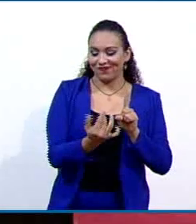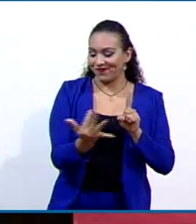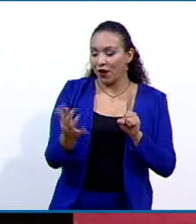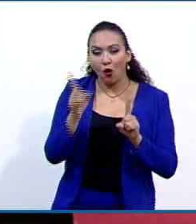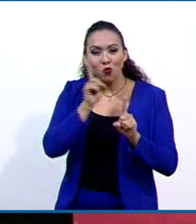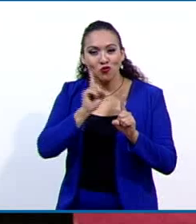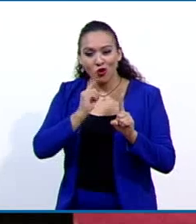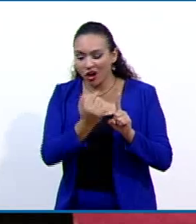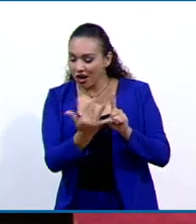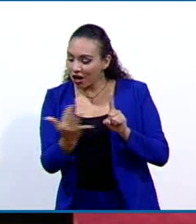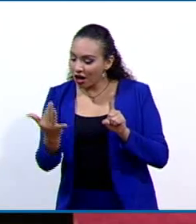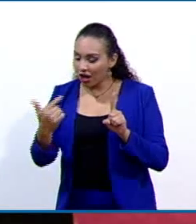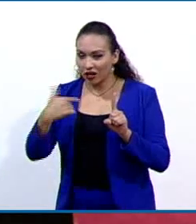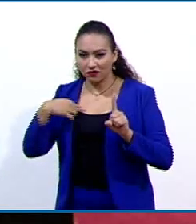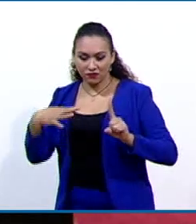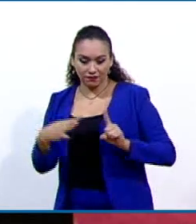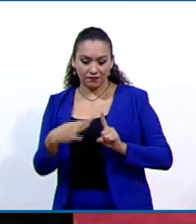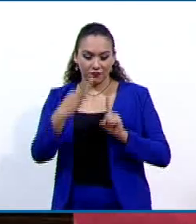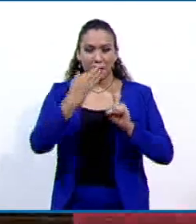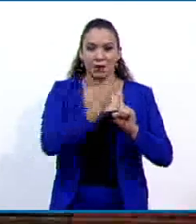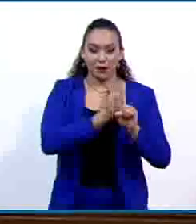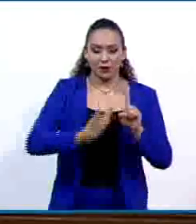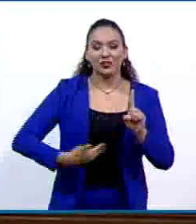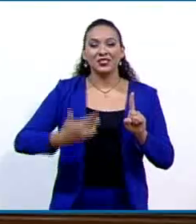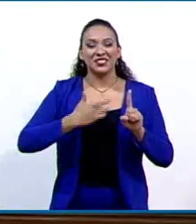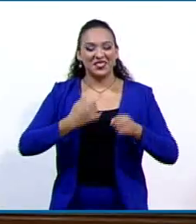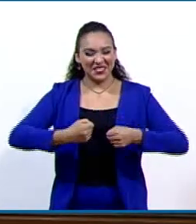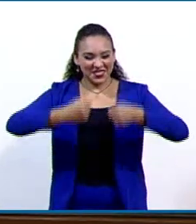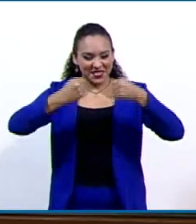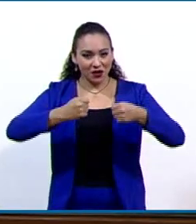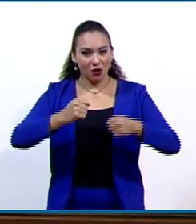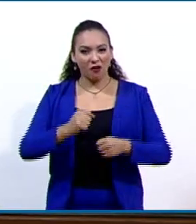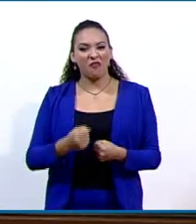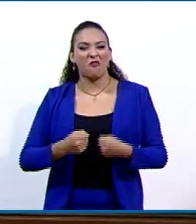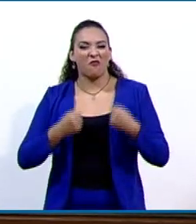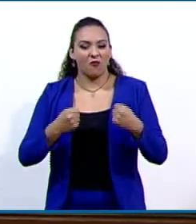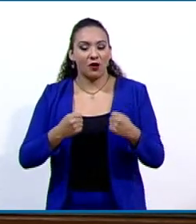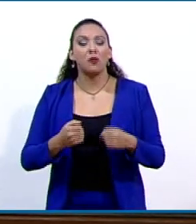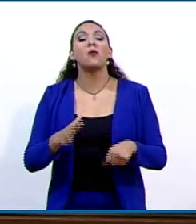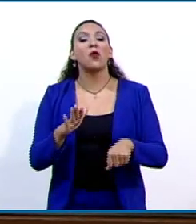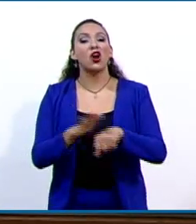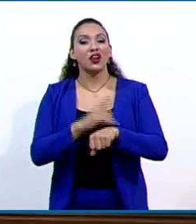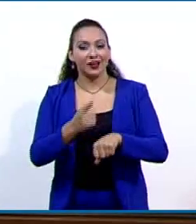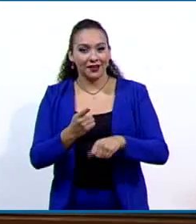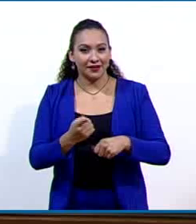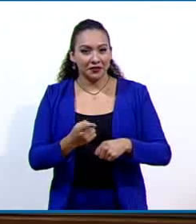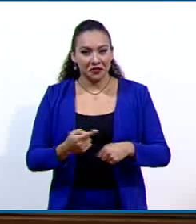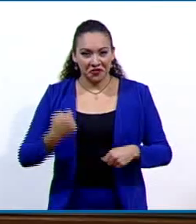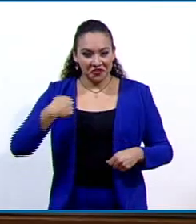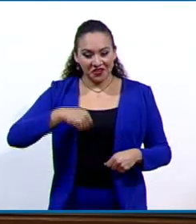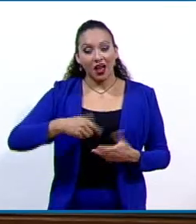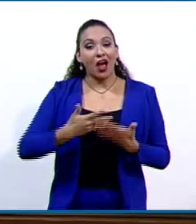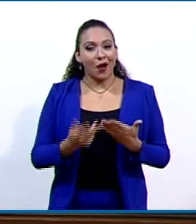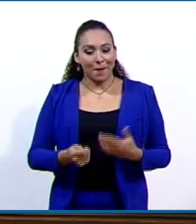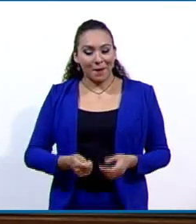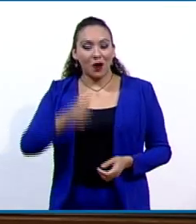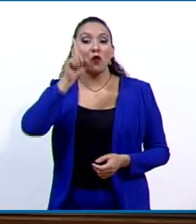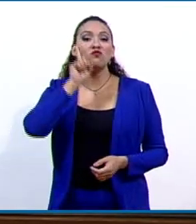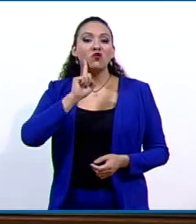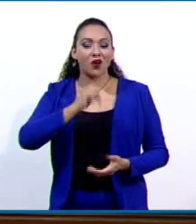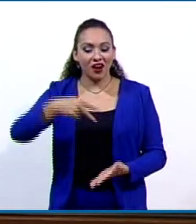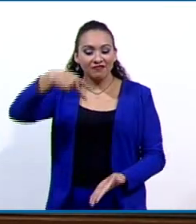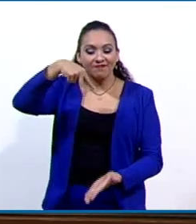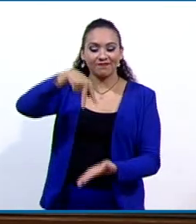Me siento muy fuerte porque sé que estamos todas aquí. Nos colocamos por primera vez al centro